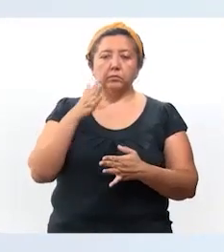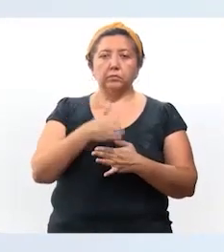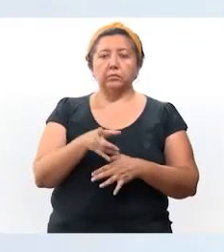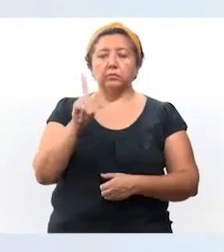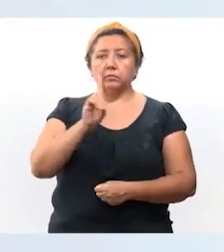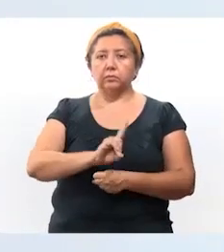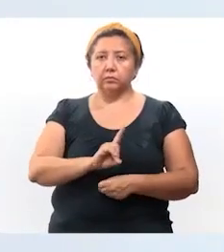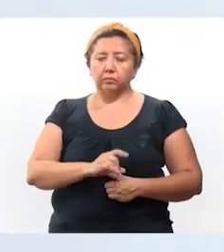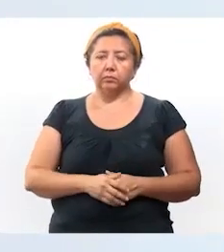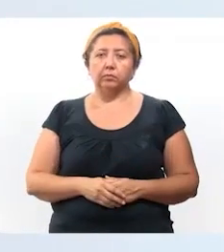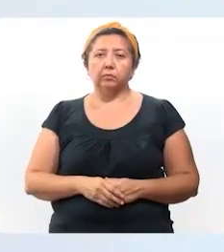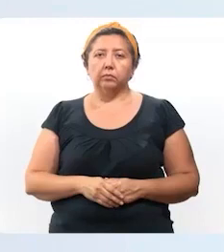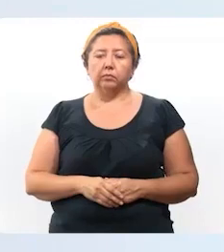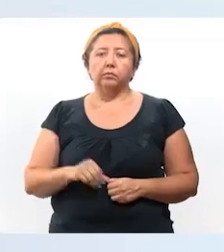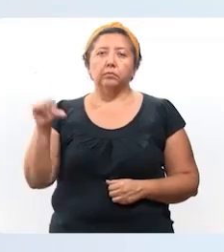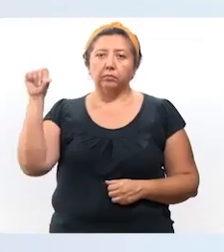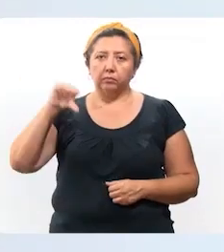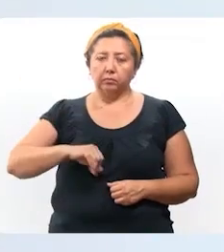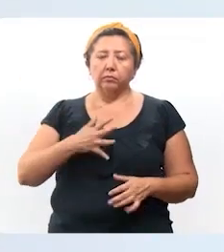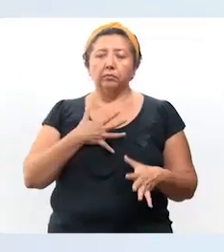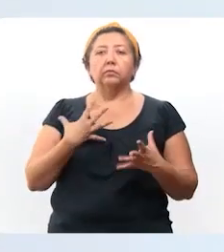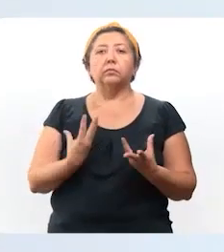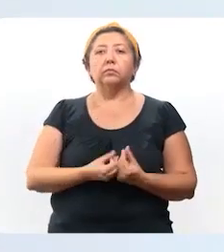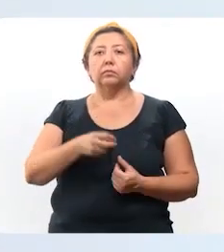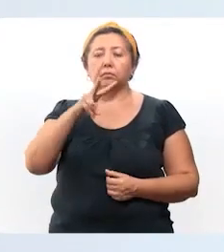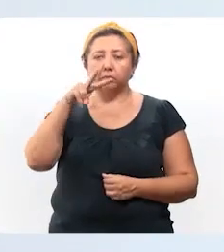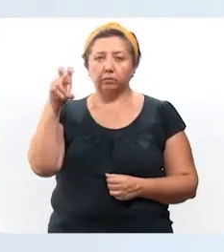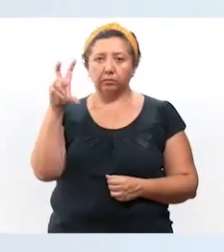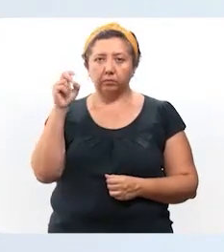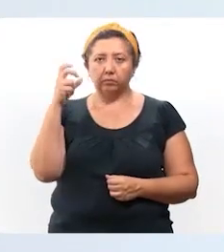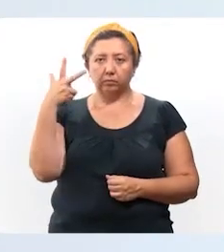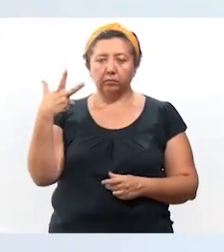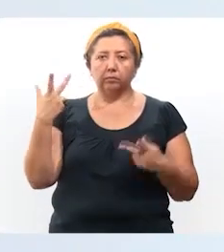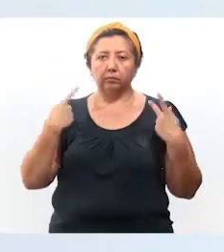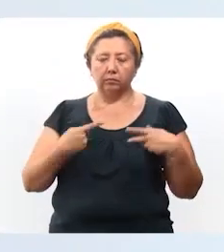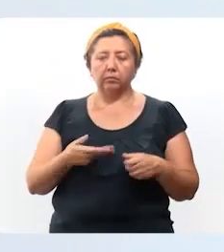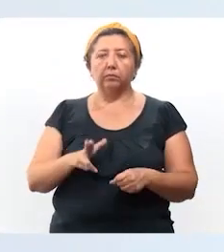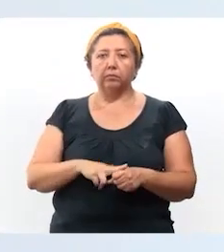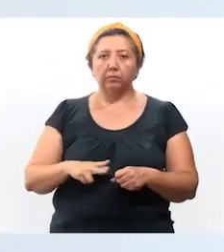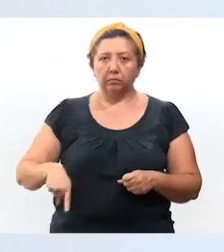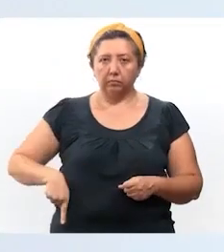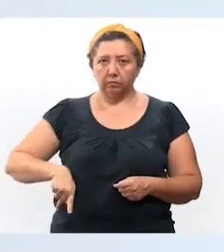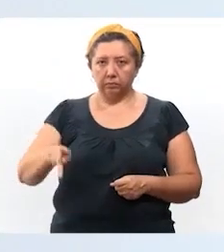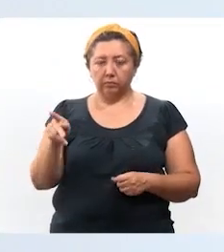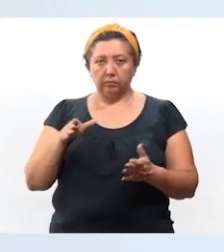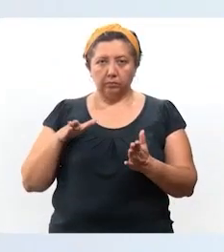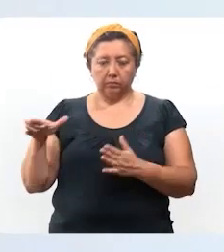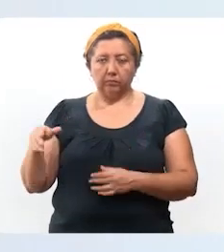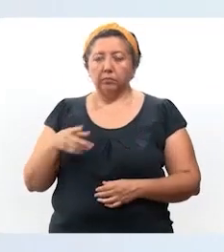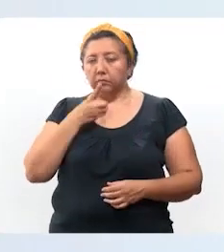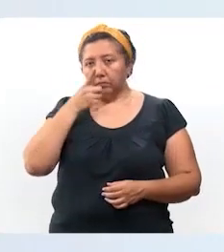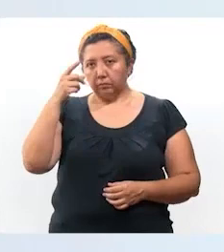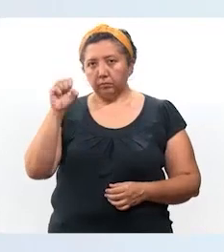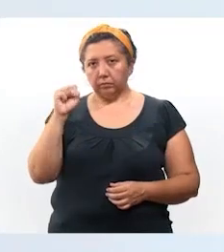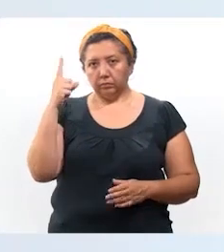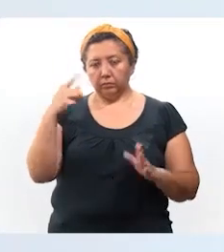hospitalaria y los ingresos diarios. El día de hoy tenemos 238 pacientes en hospitales públicos.